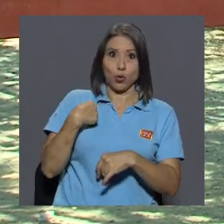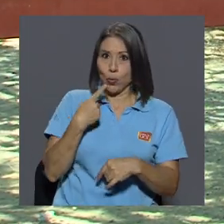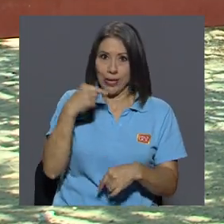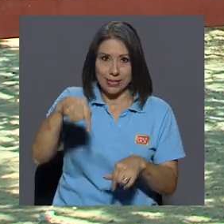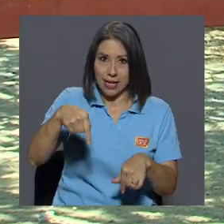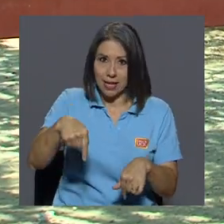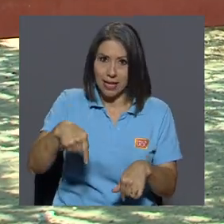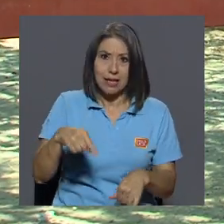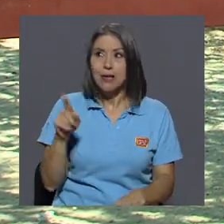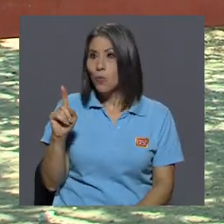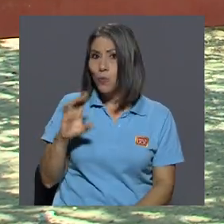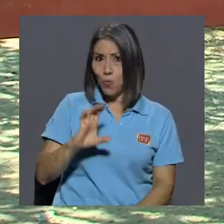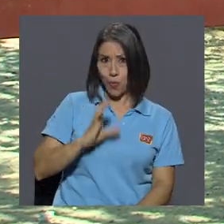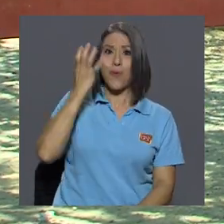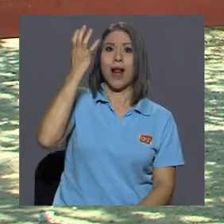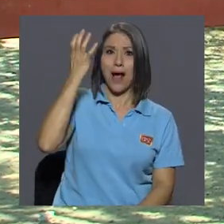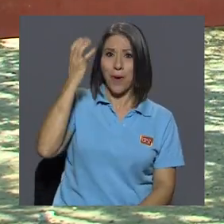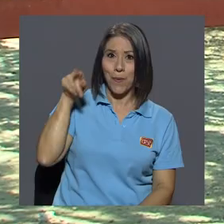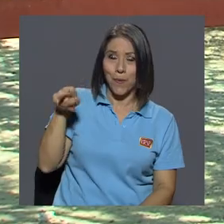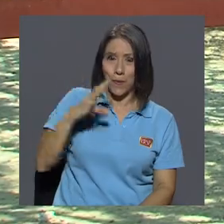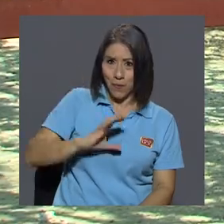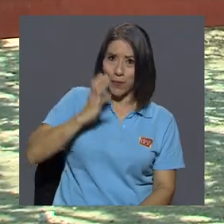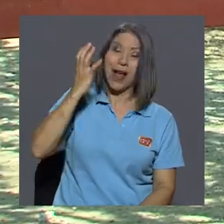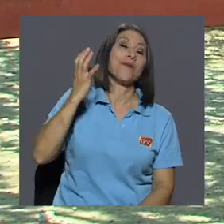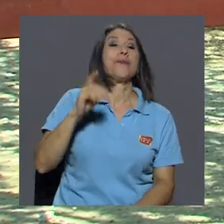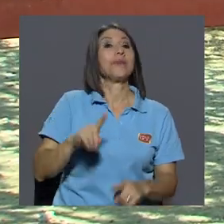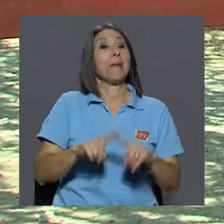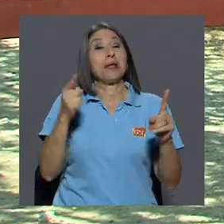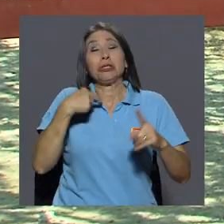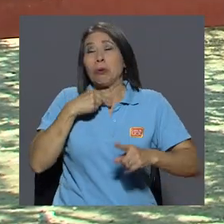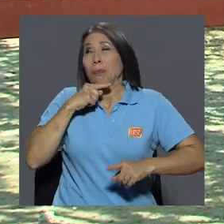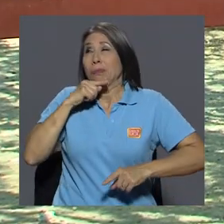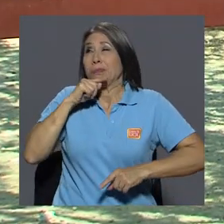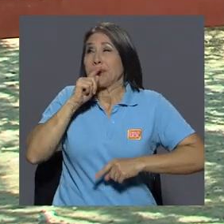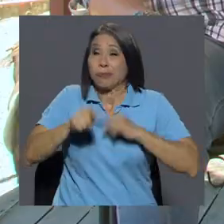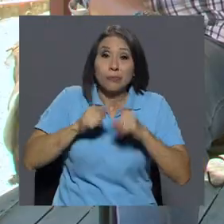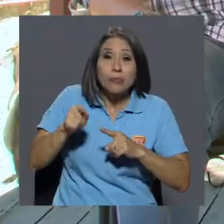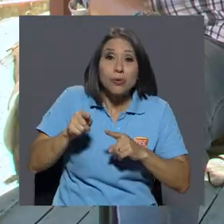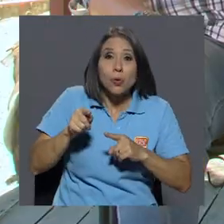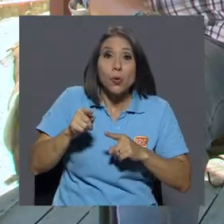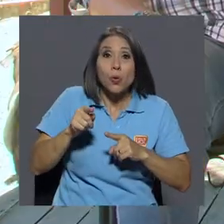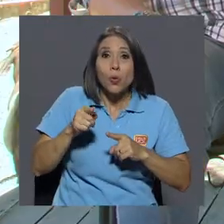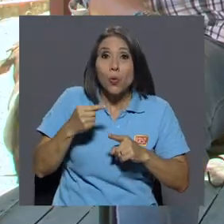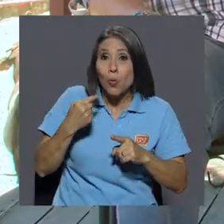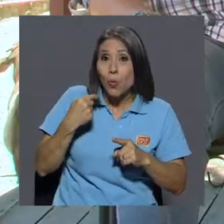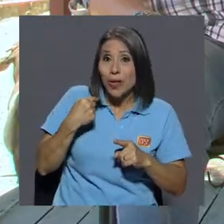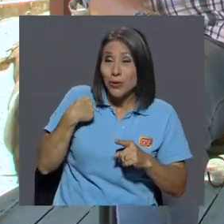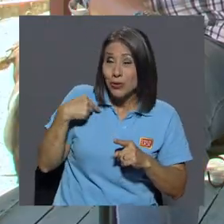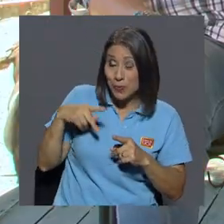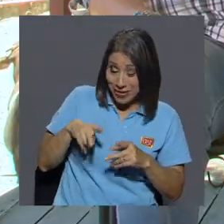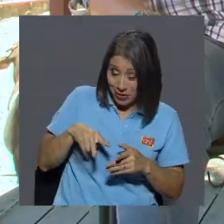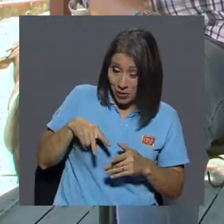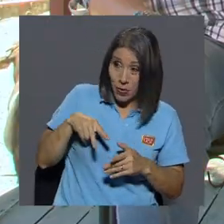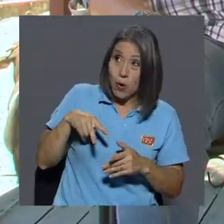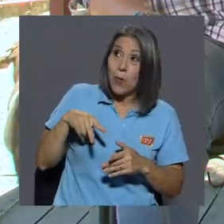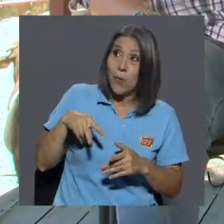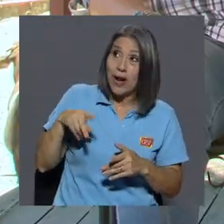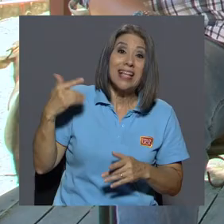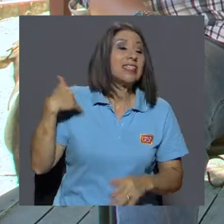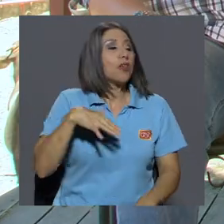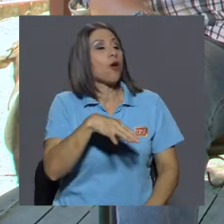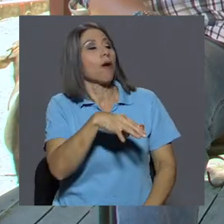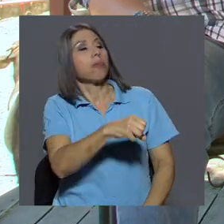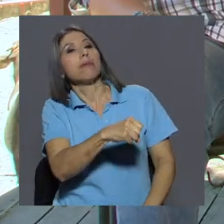bravo. Pero, y cuando yo me incorporo, el señor me agarra de la mano. ¿Qué le pasa,